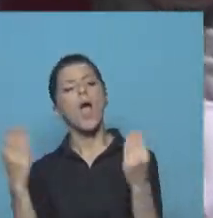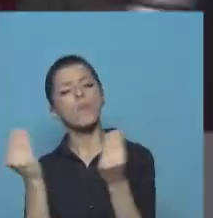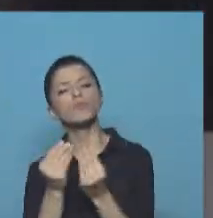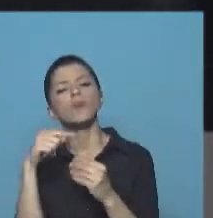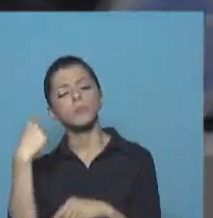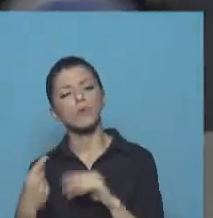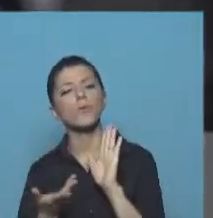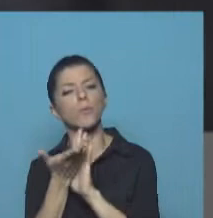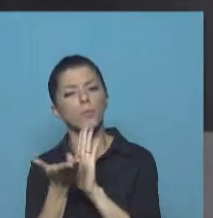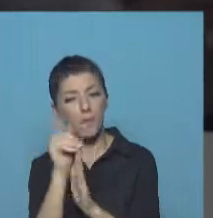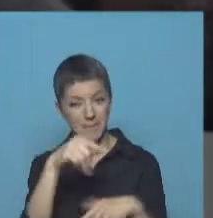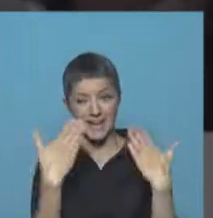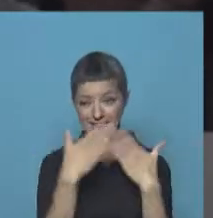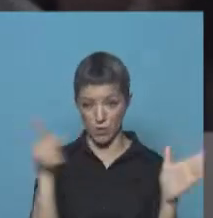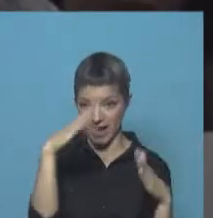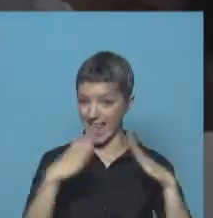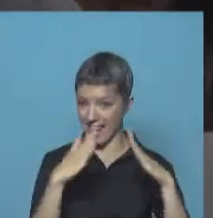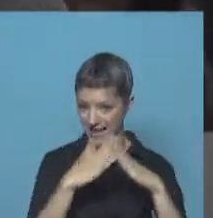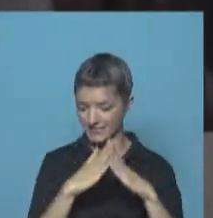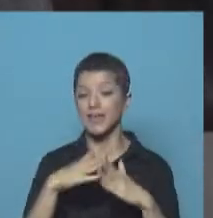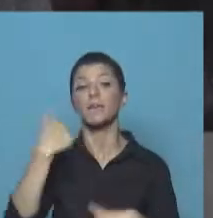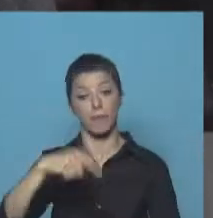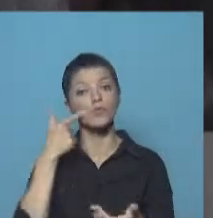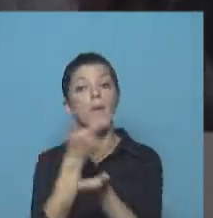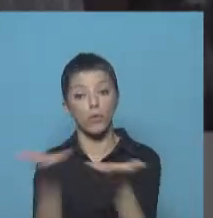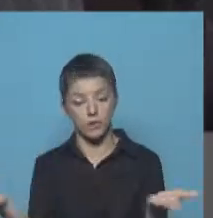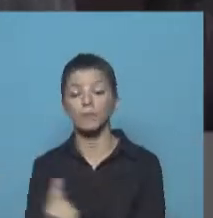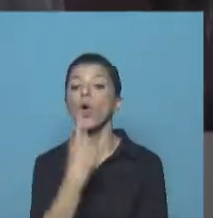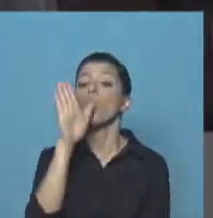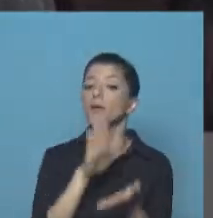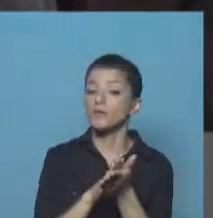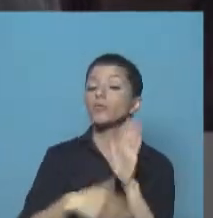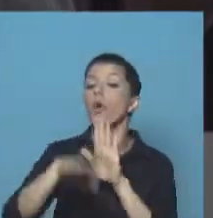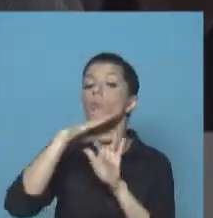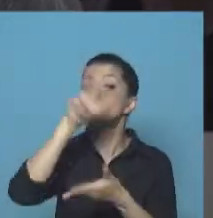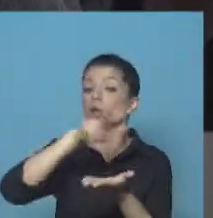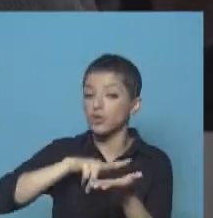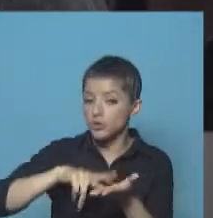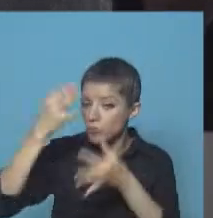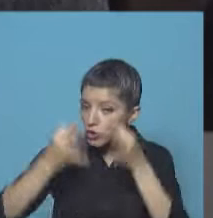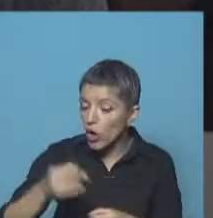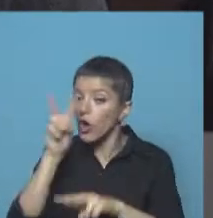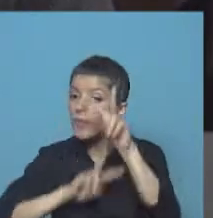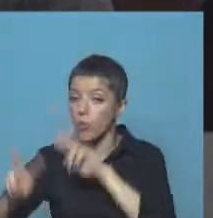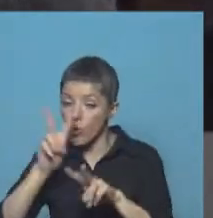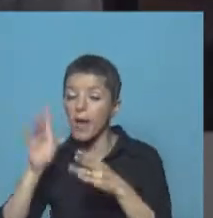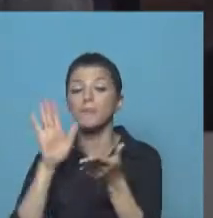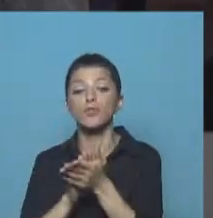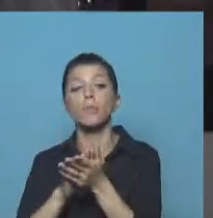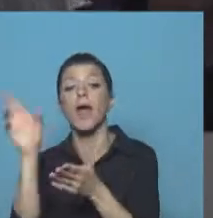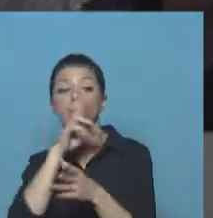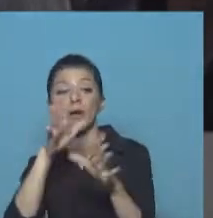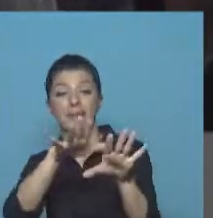a partir de la inauguración de esta casa que vamos a compartir con ustedes una es la implementación del protocolo de búsqueda para la presunción de delito detrás